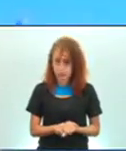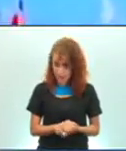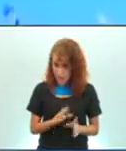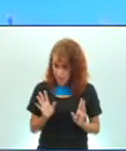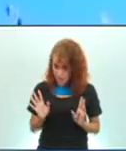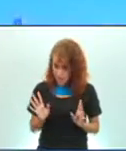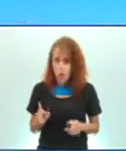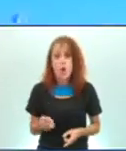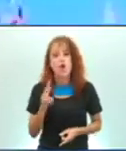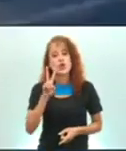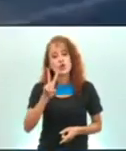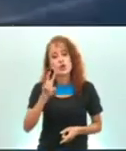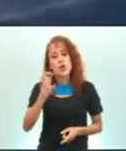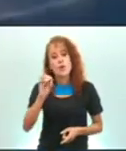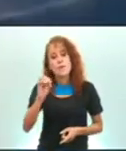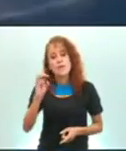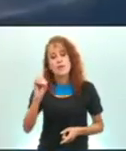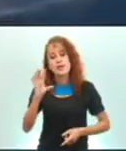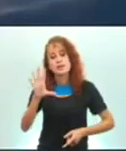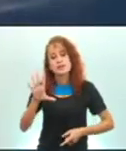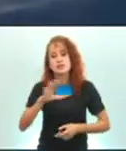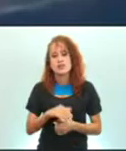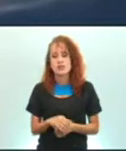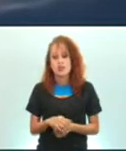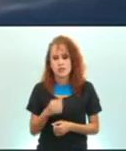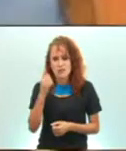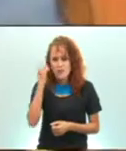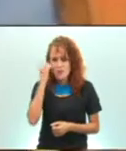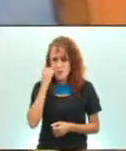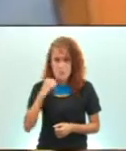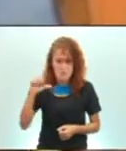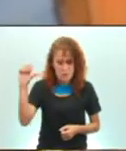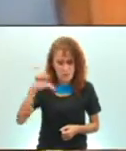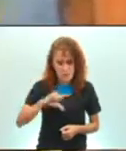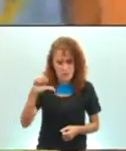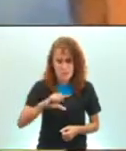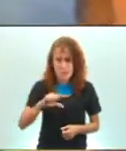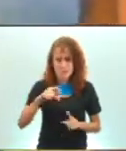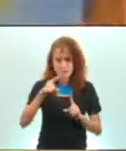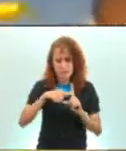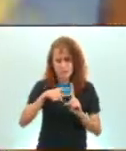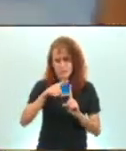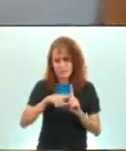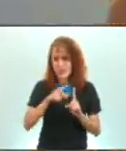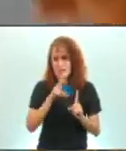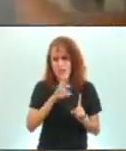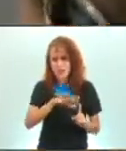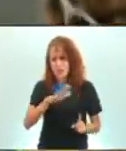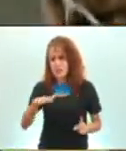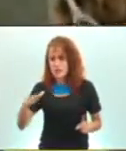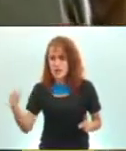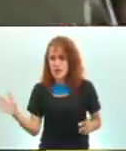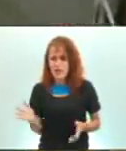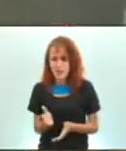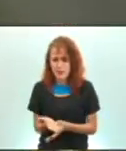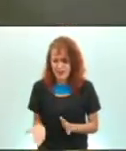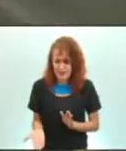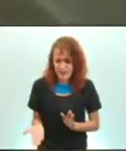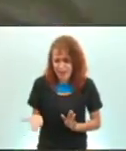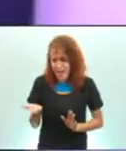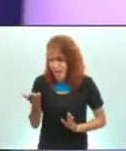Pero en el 2005, la situación se torna más grave. La temperatura del mar no solo alcanza